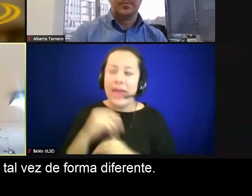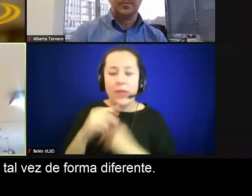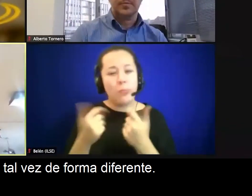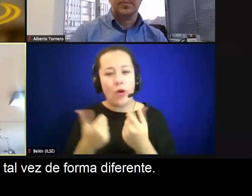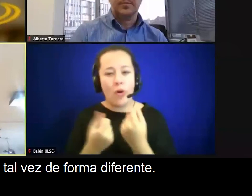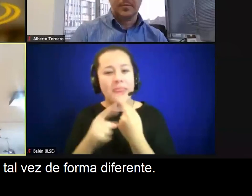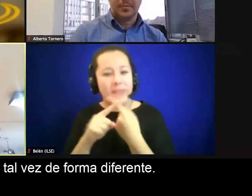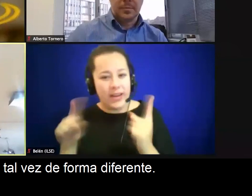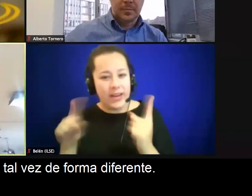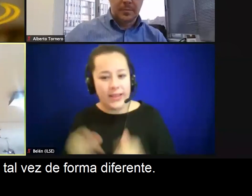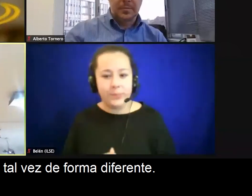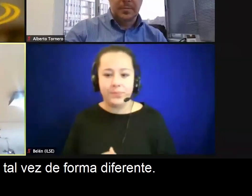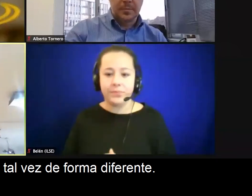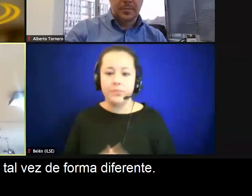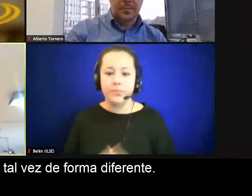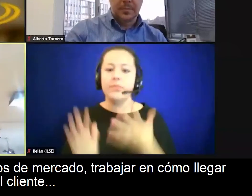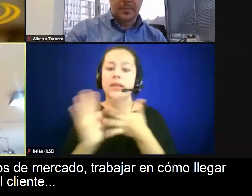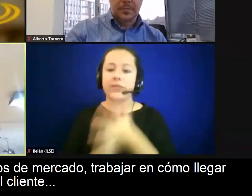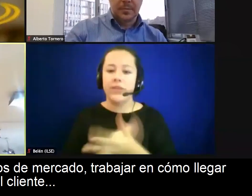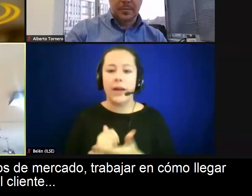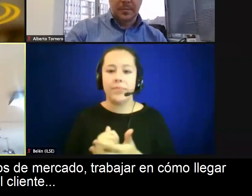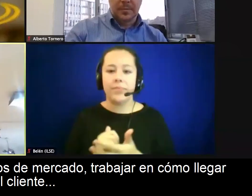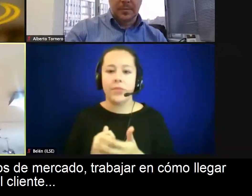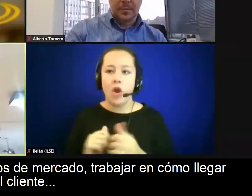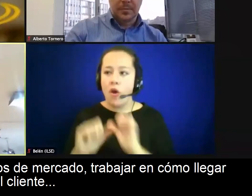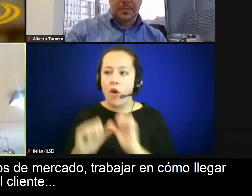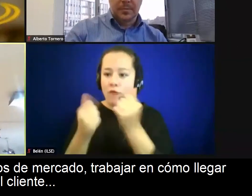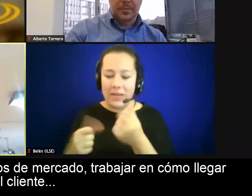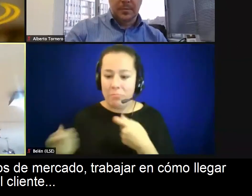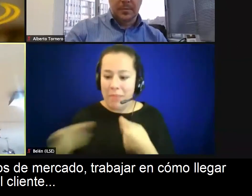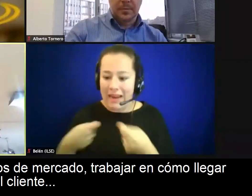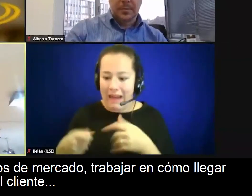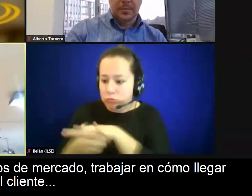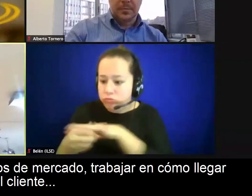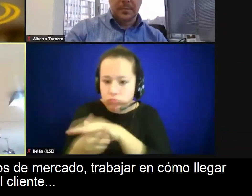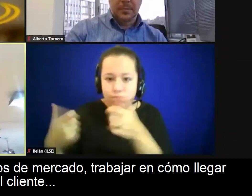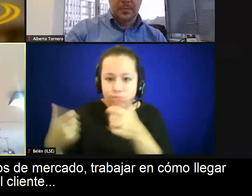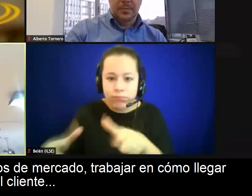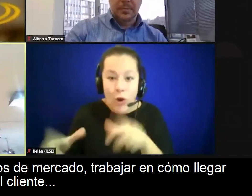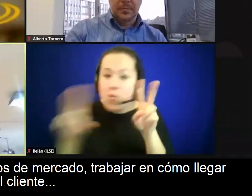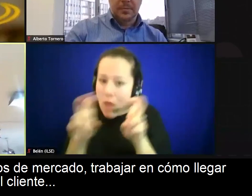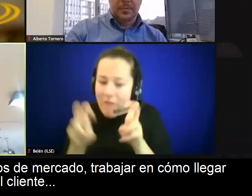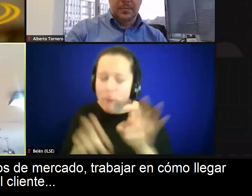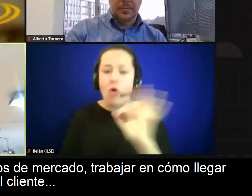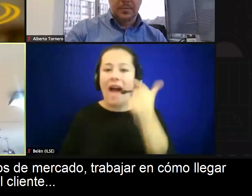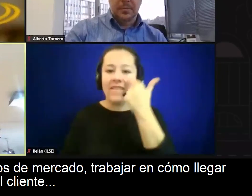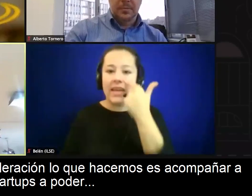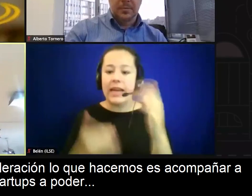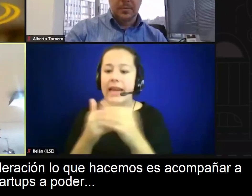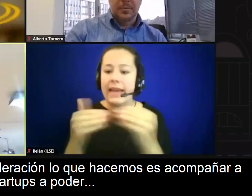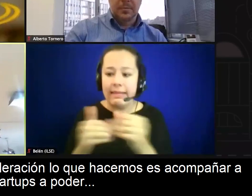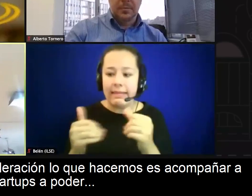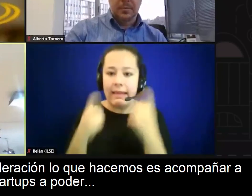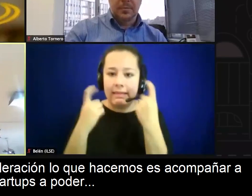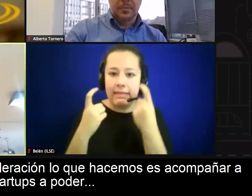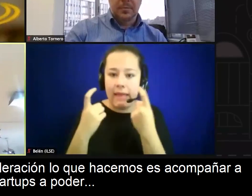decir, trabajar nuevos nichos de mercado, trabajar en cómo llegar al cliente. De alguna